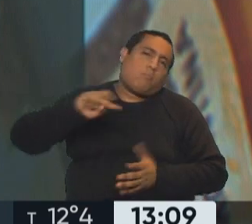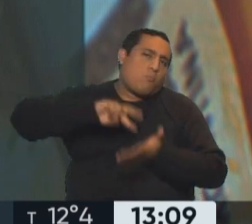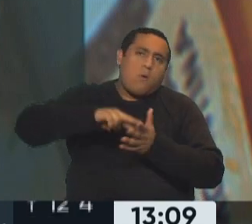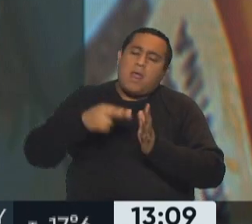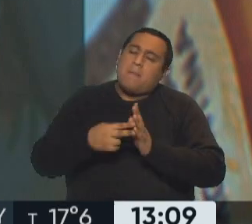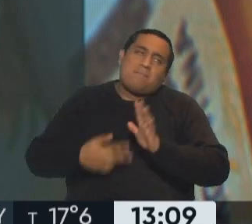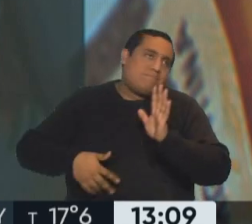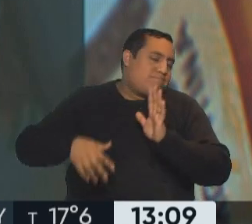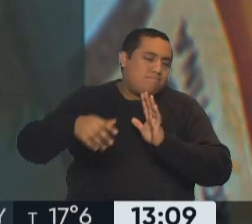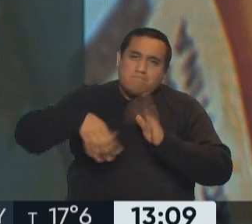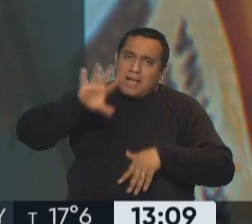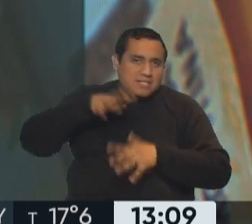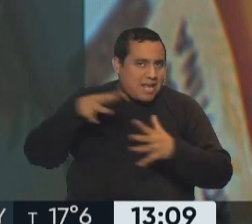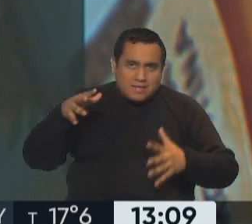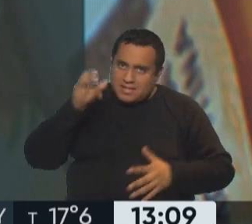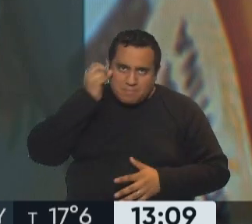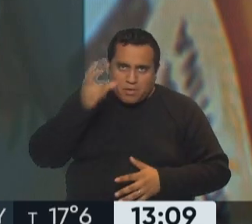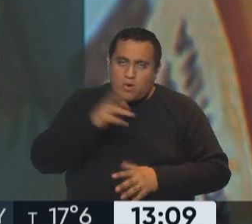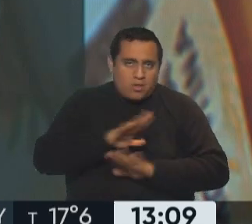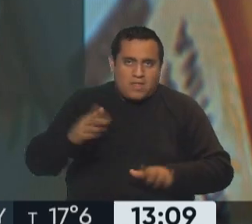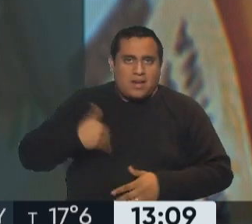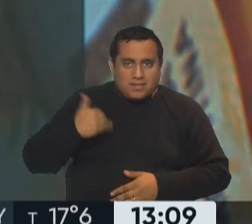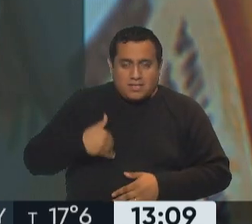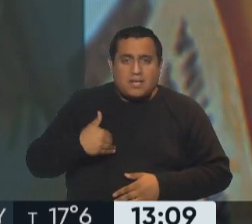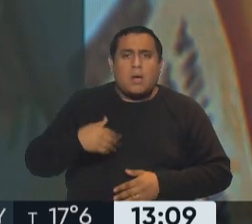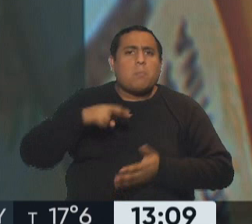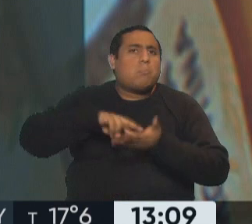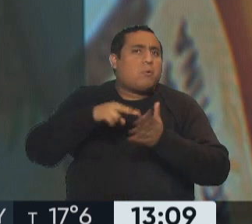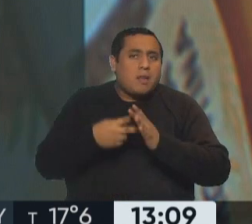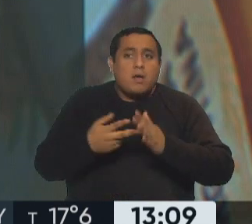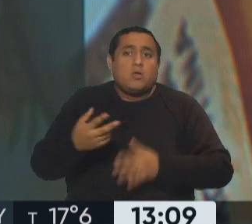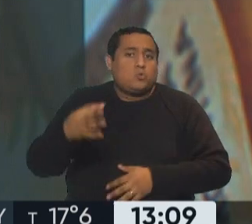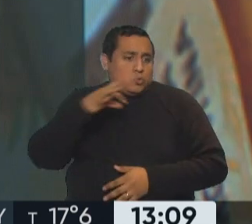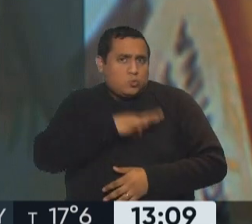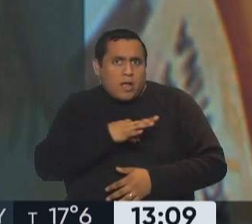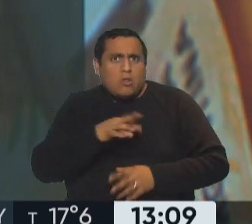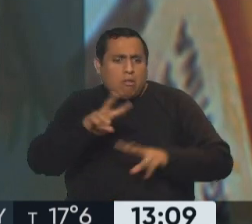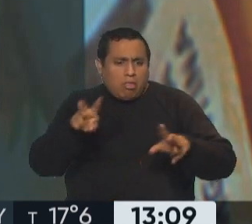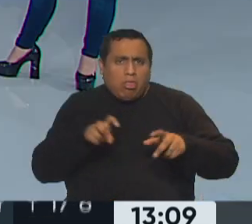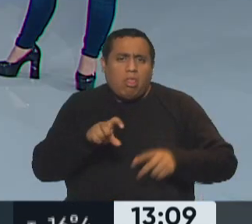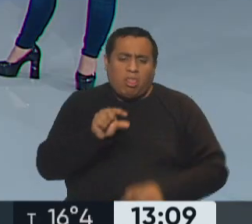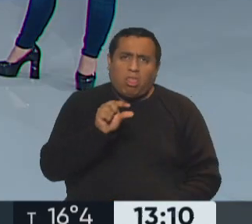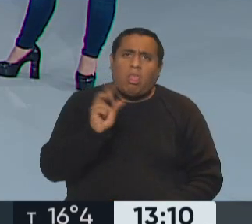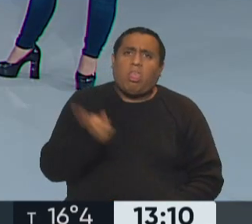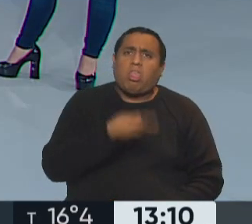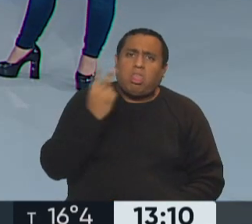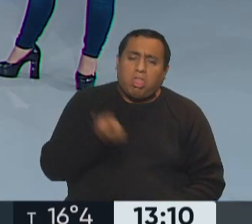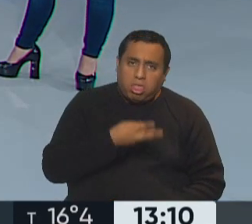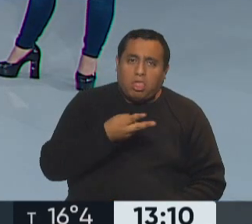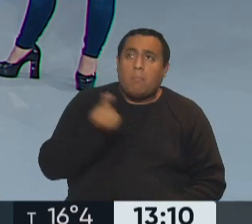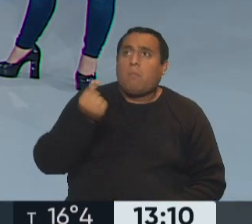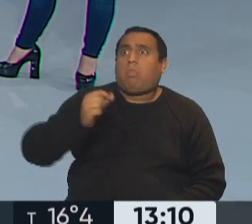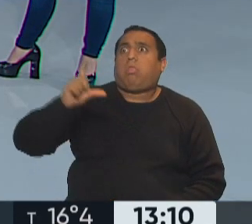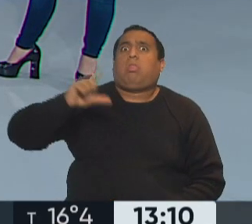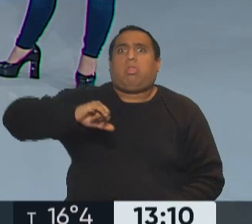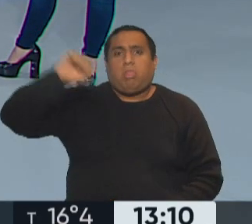importante que atraviesa la Argentina. Es el problema que hace que nuestros salarios, nuestros ingresos pierdan poder adquisitivo, pero fíjense cómo lo